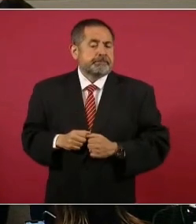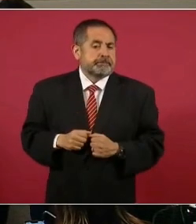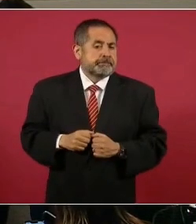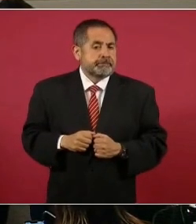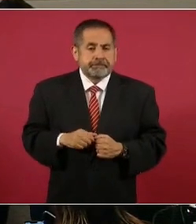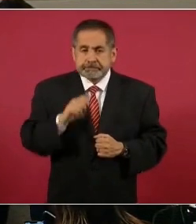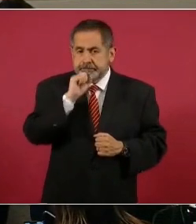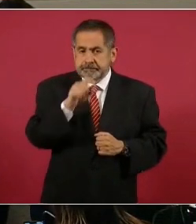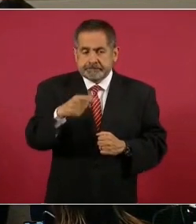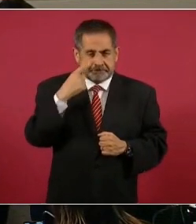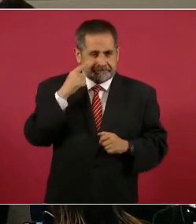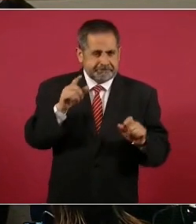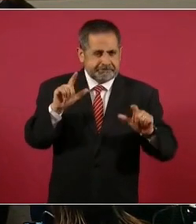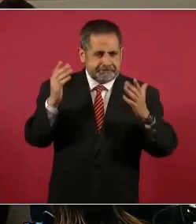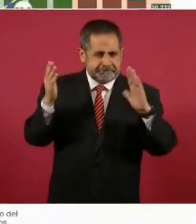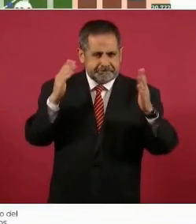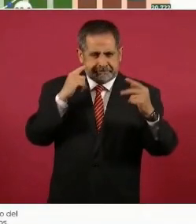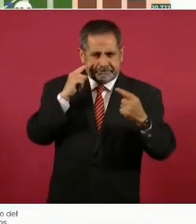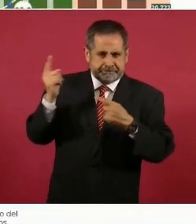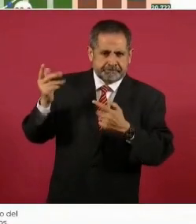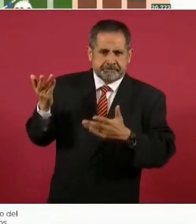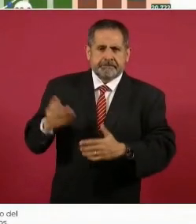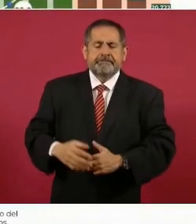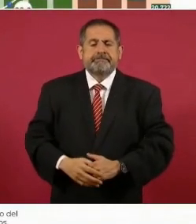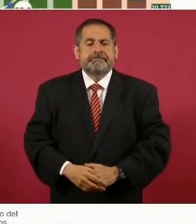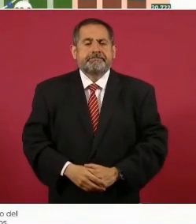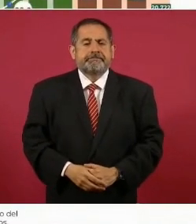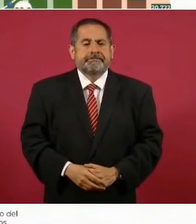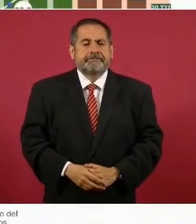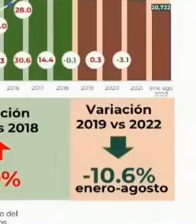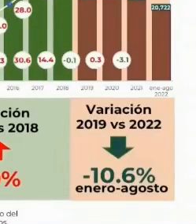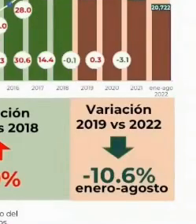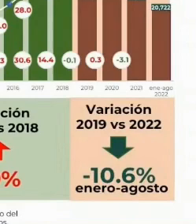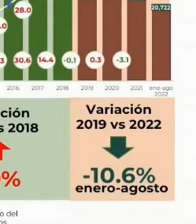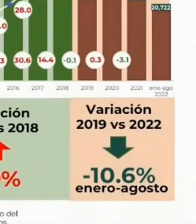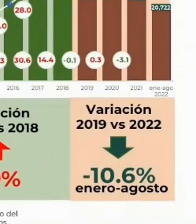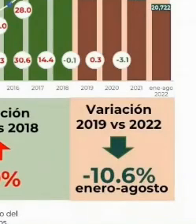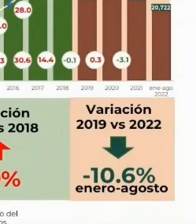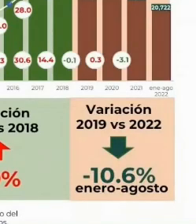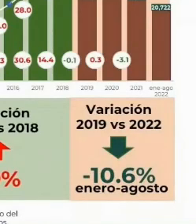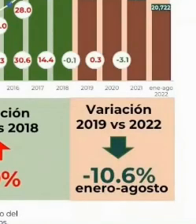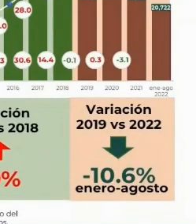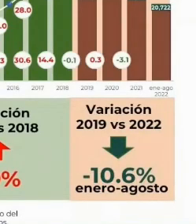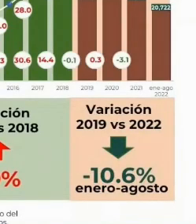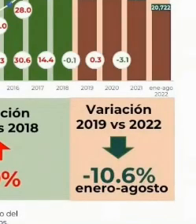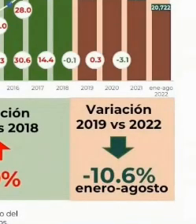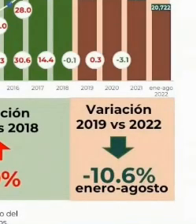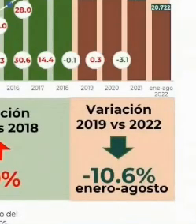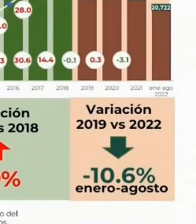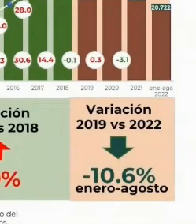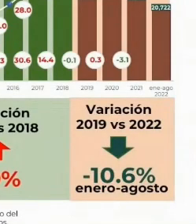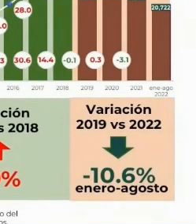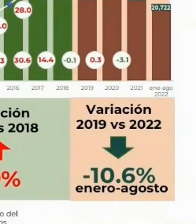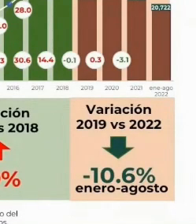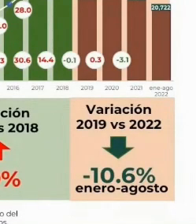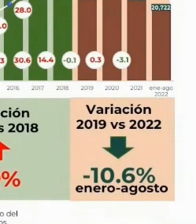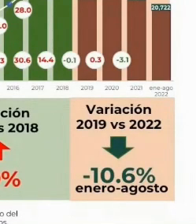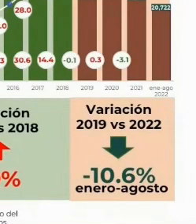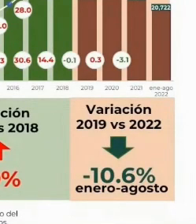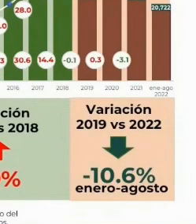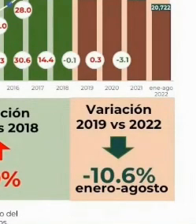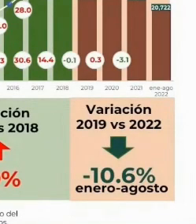está aquí la comparativa de homicidios que se presenta mes a mes y seguimos teniendo